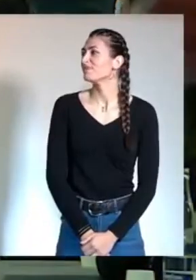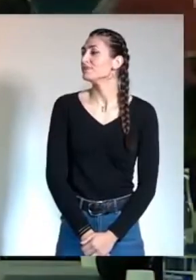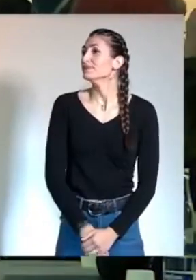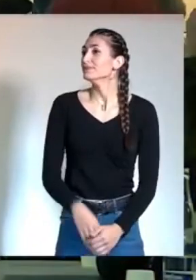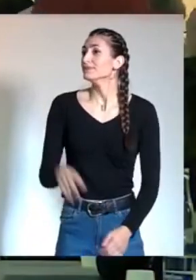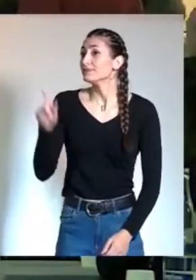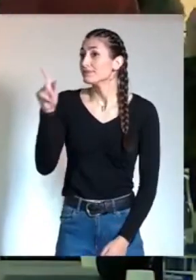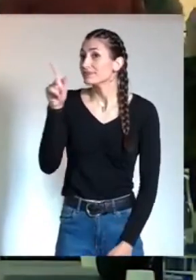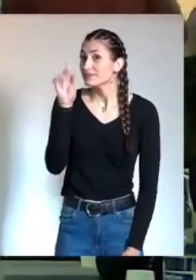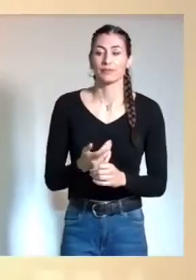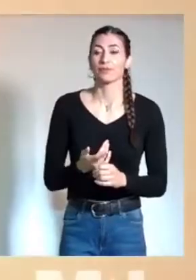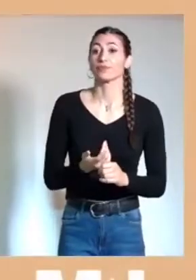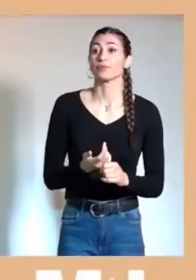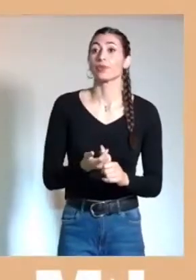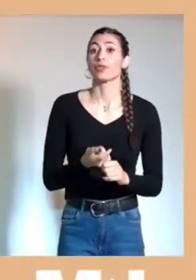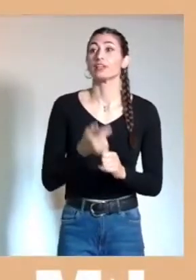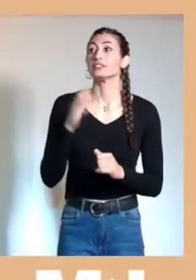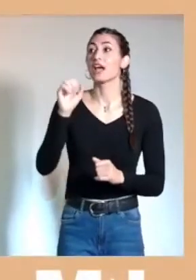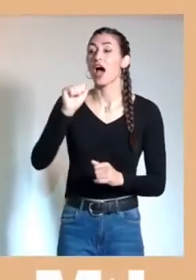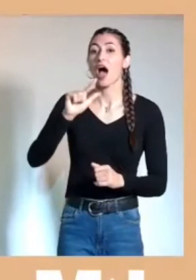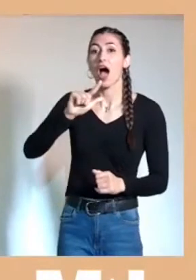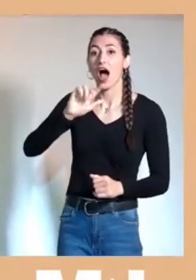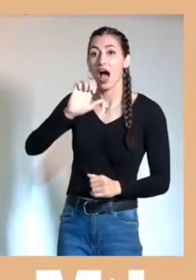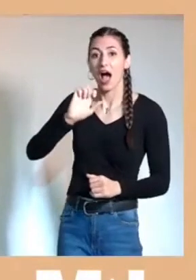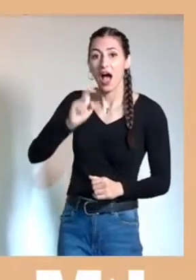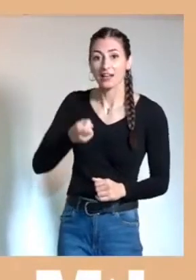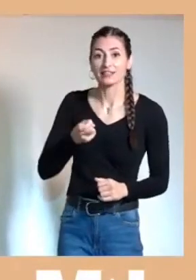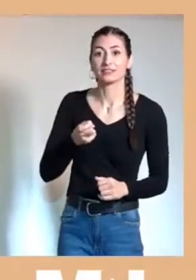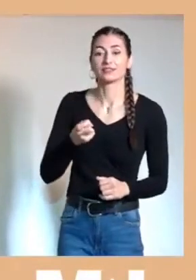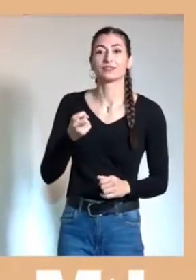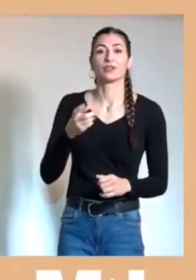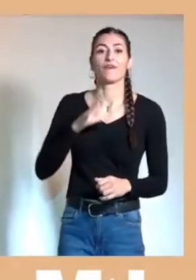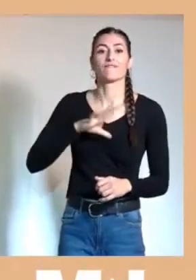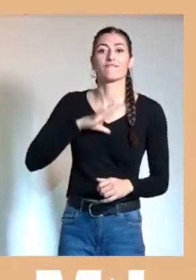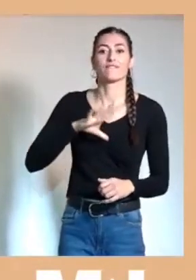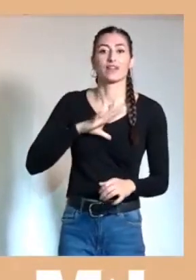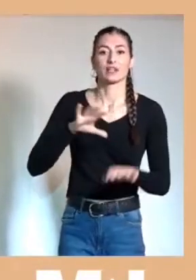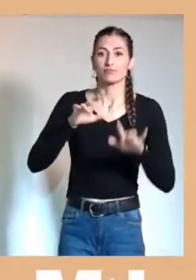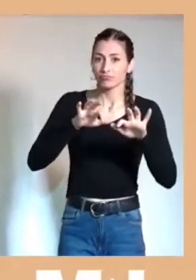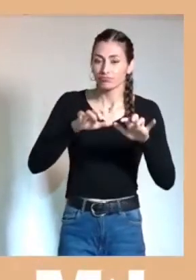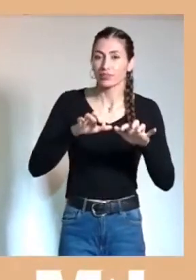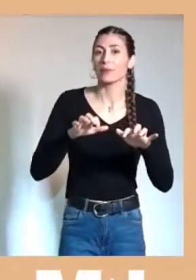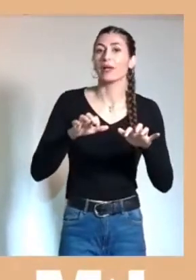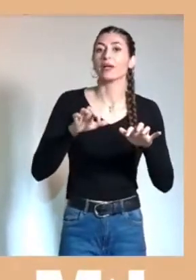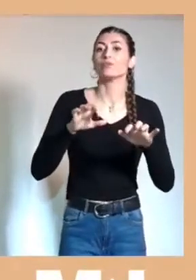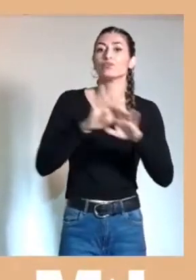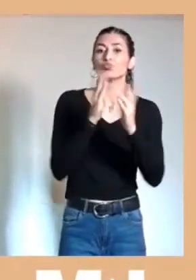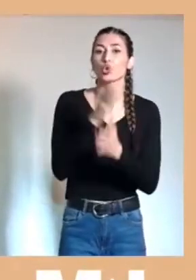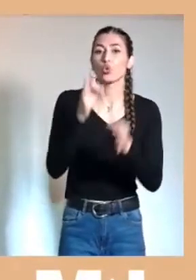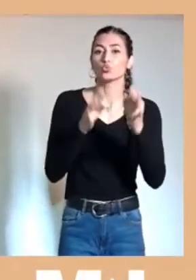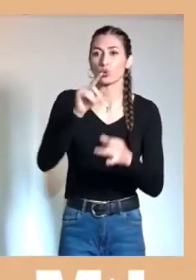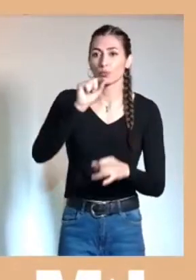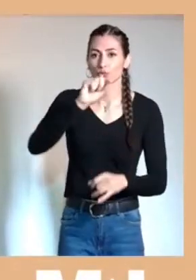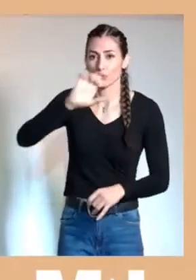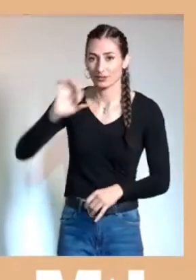Un segundito nada más, perdón. Y pones porunmundomasjusto.es, por favor. Manifiéstate, muy bien. Y ahora